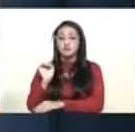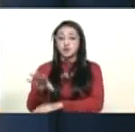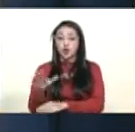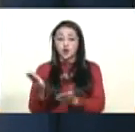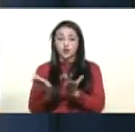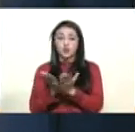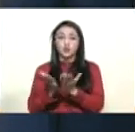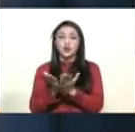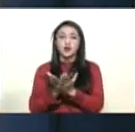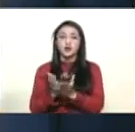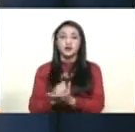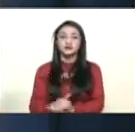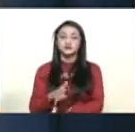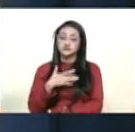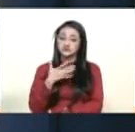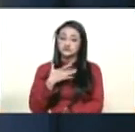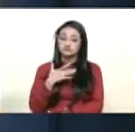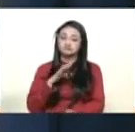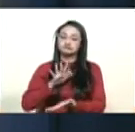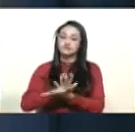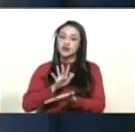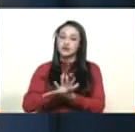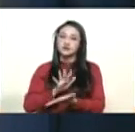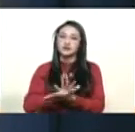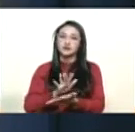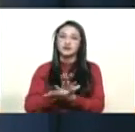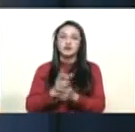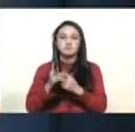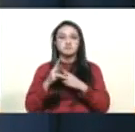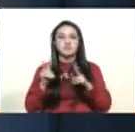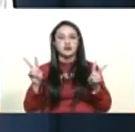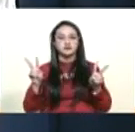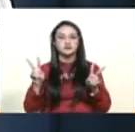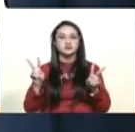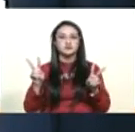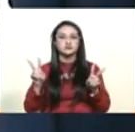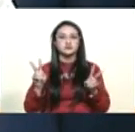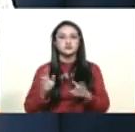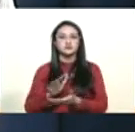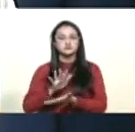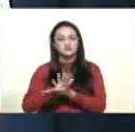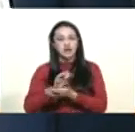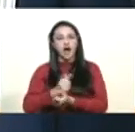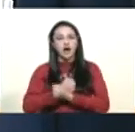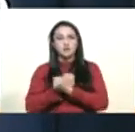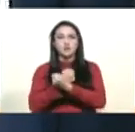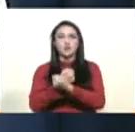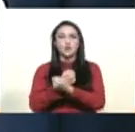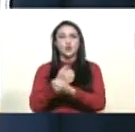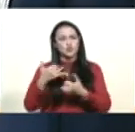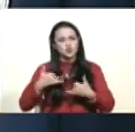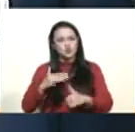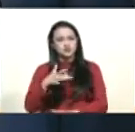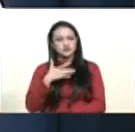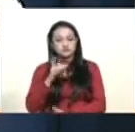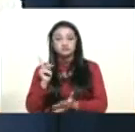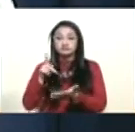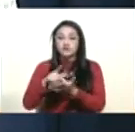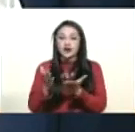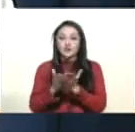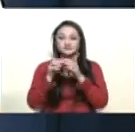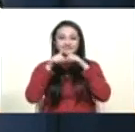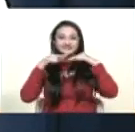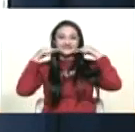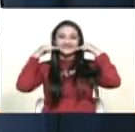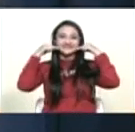en su escuela. Un sentimiento de tranquilidad, de paz, un sentimiento de amor. Que tus hijos lleguen a la escuela con una